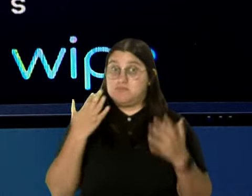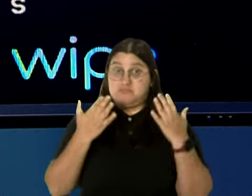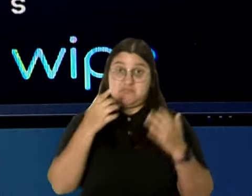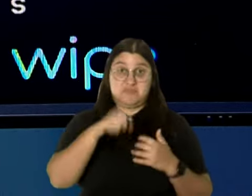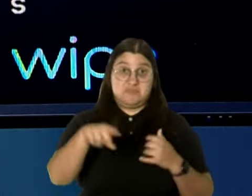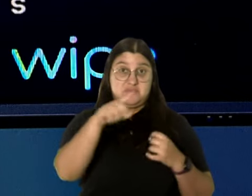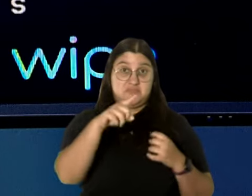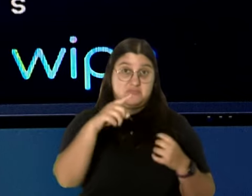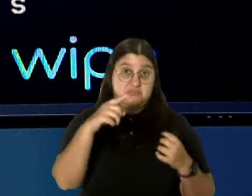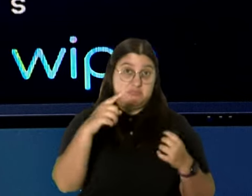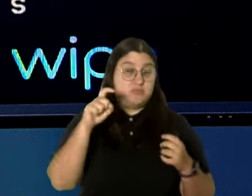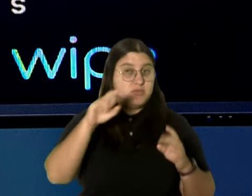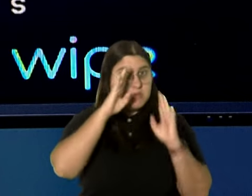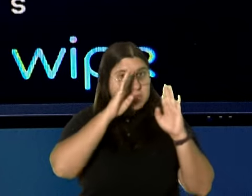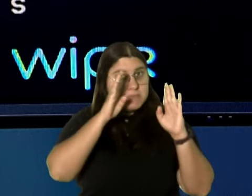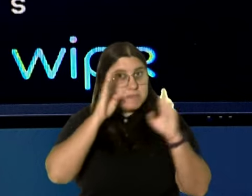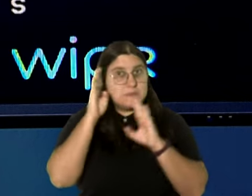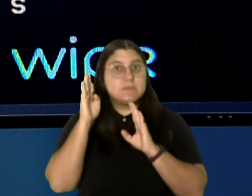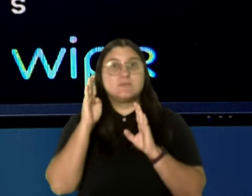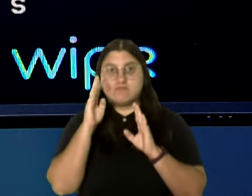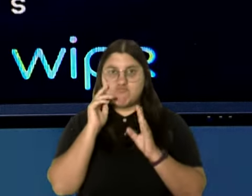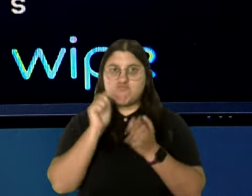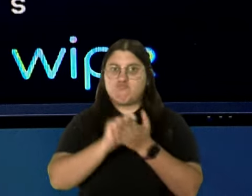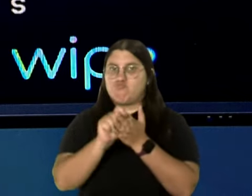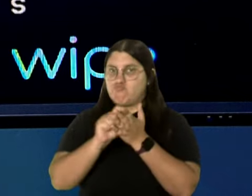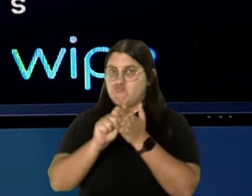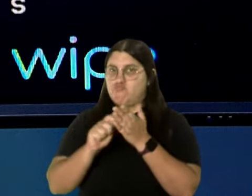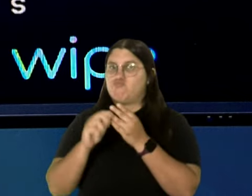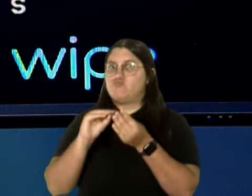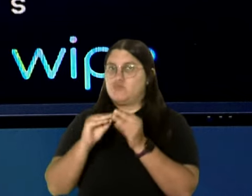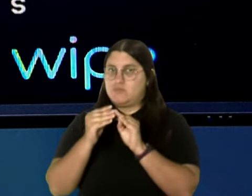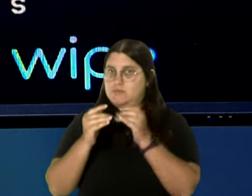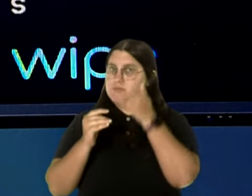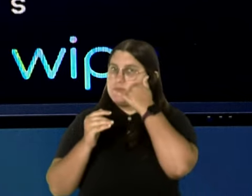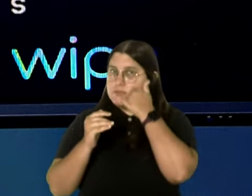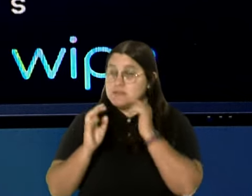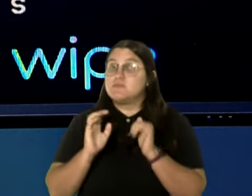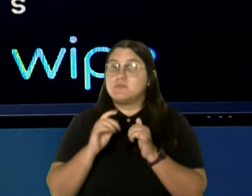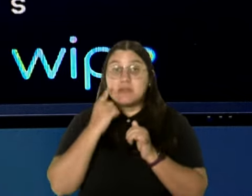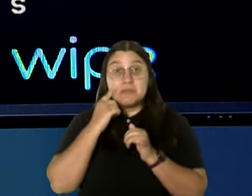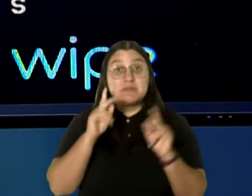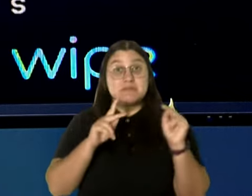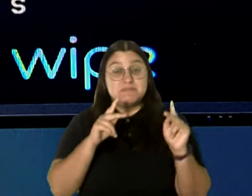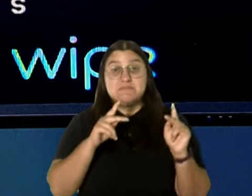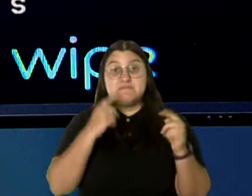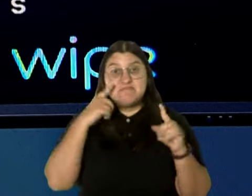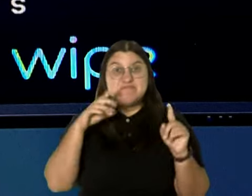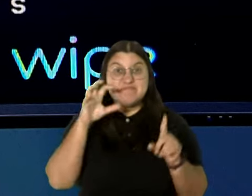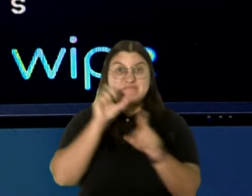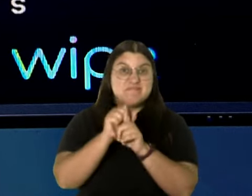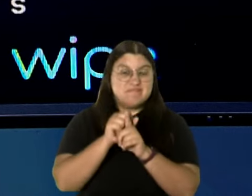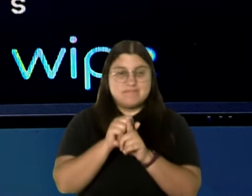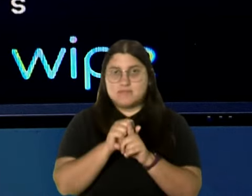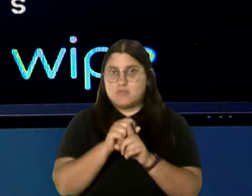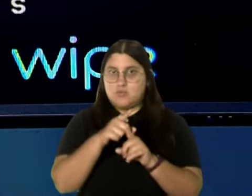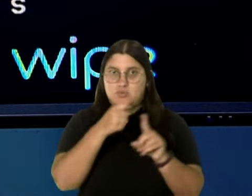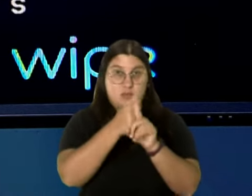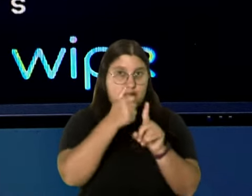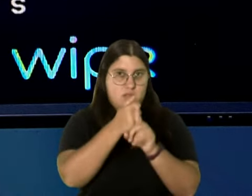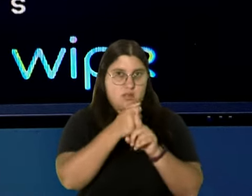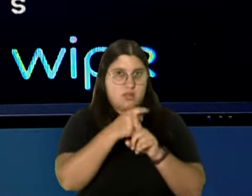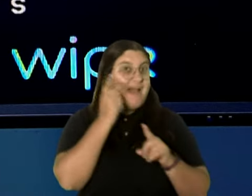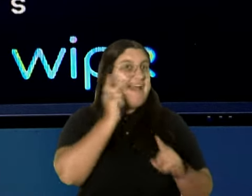que prestar atención, anotar esos números telefónicos para que estos individuos sean arrestados de inmediato. No es que usted lo arreste, ¿sabe?